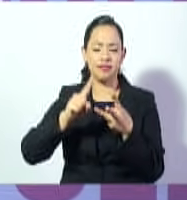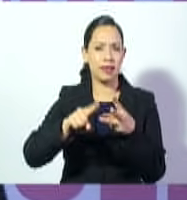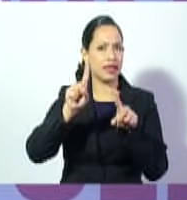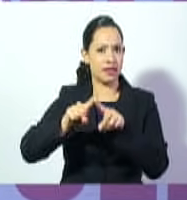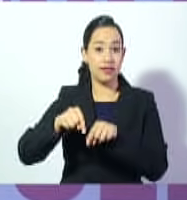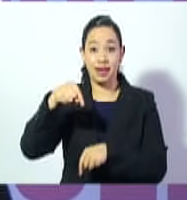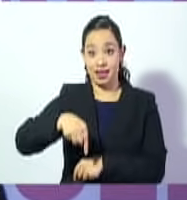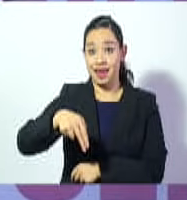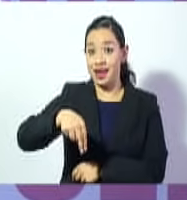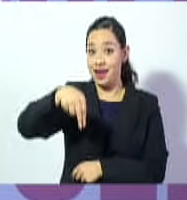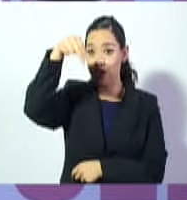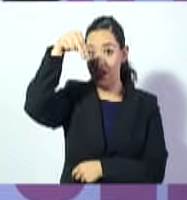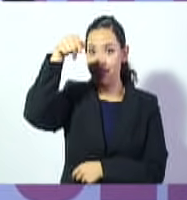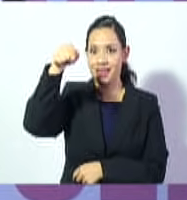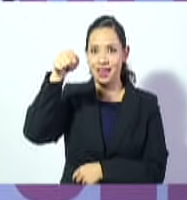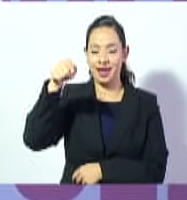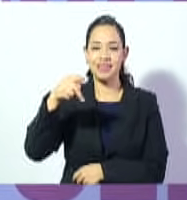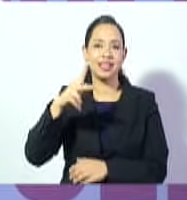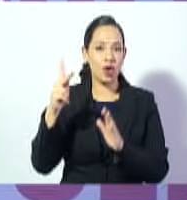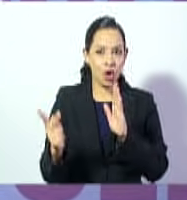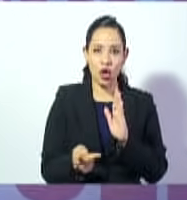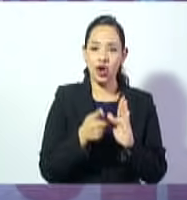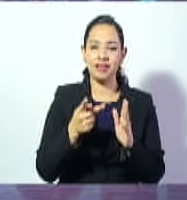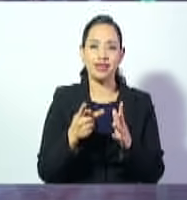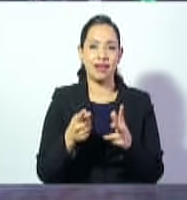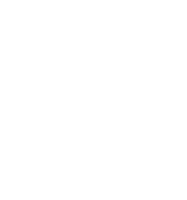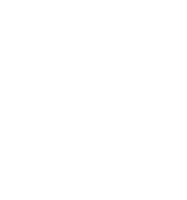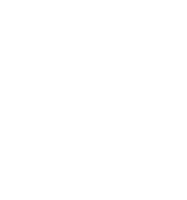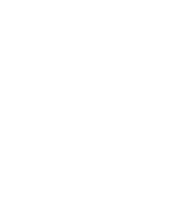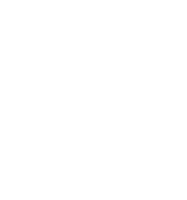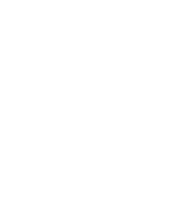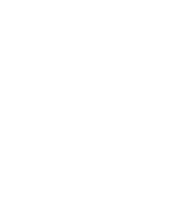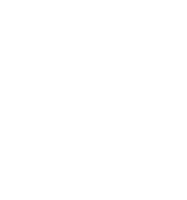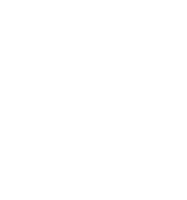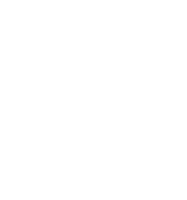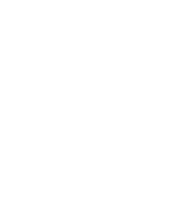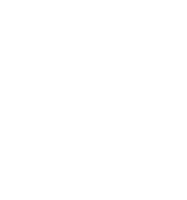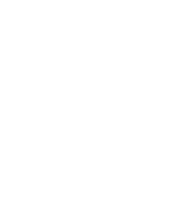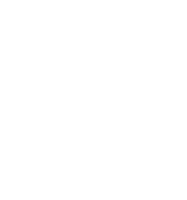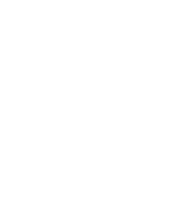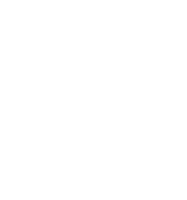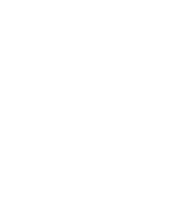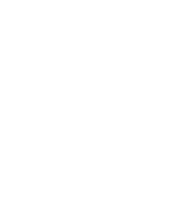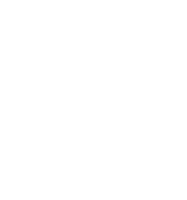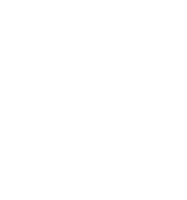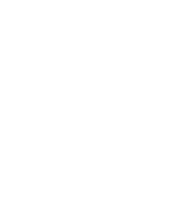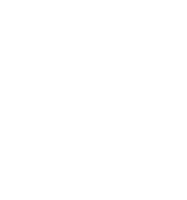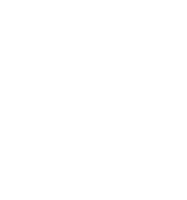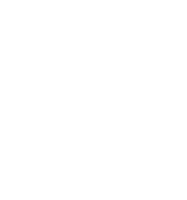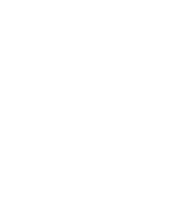norte de nuevo empieza la reconquista de nuestro querido méxico vota por el futuro de tu familia vota por maru